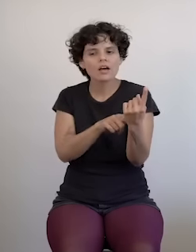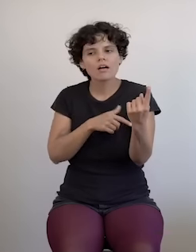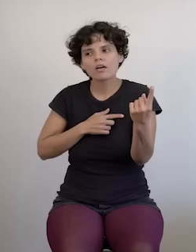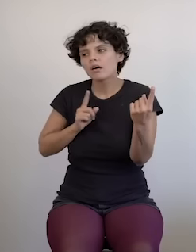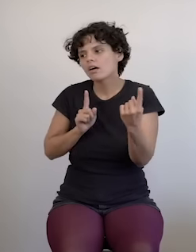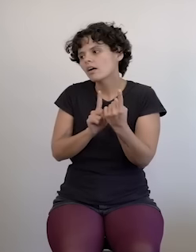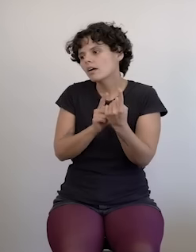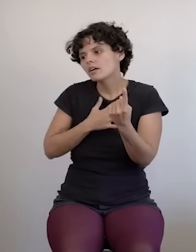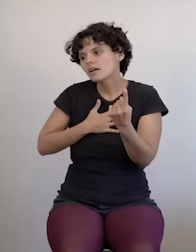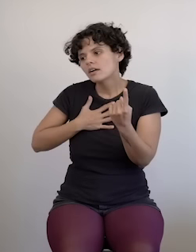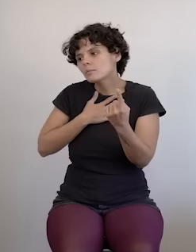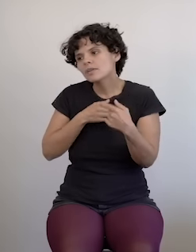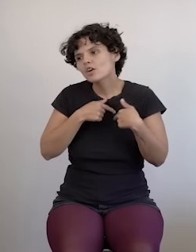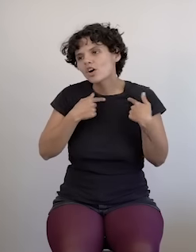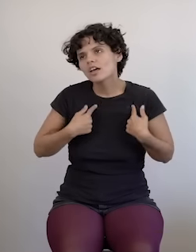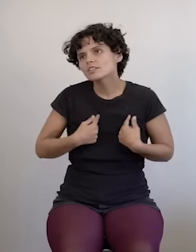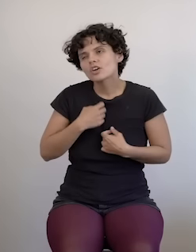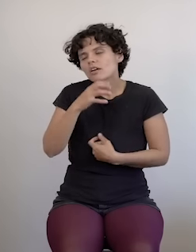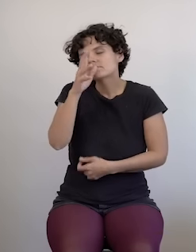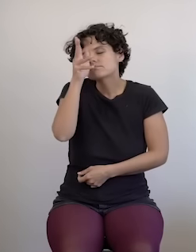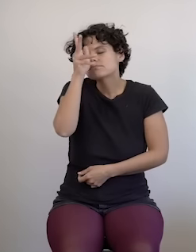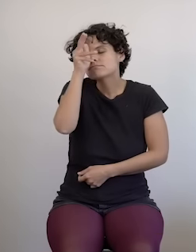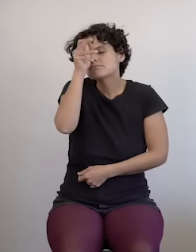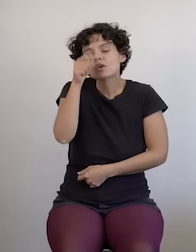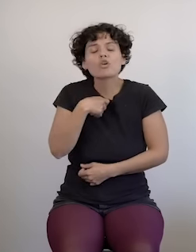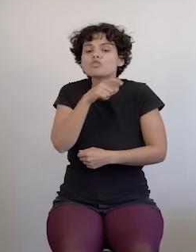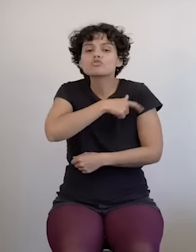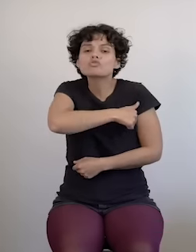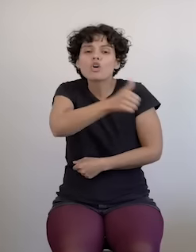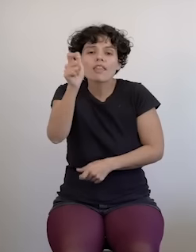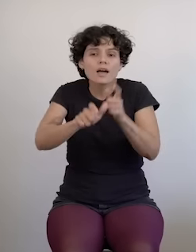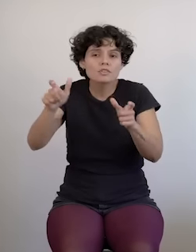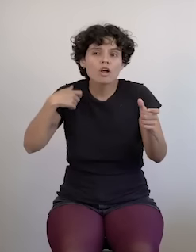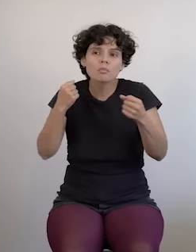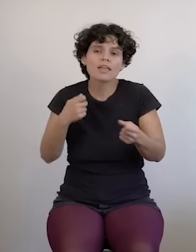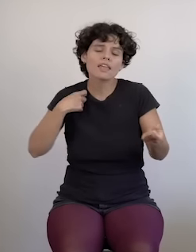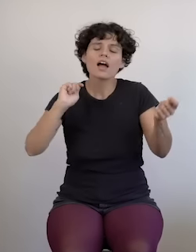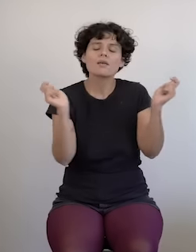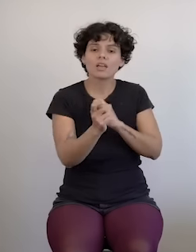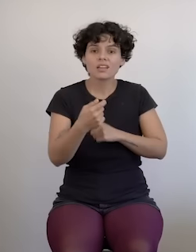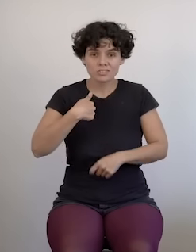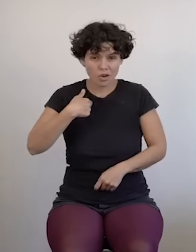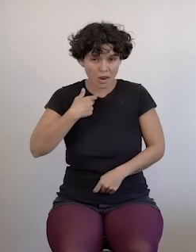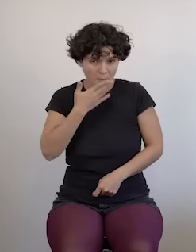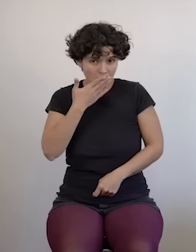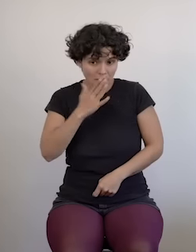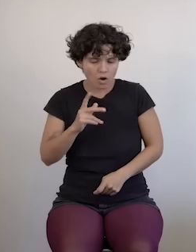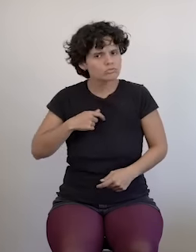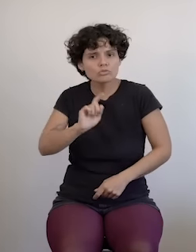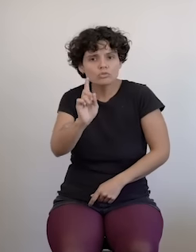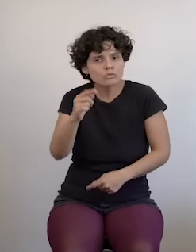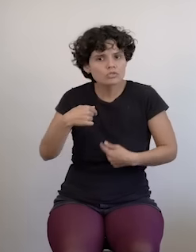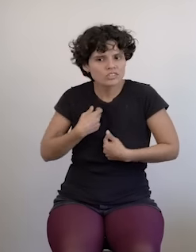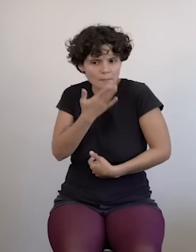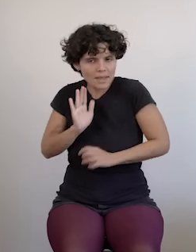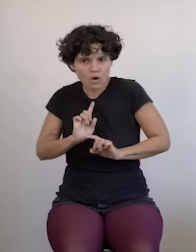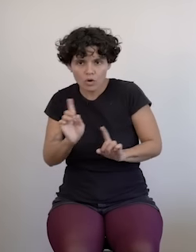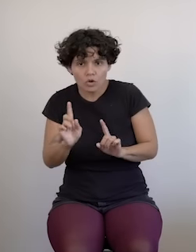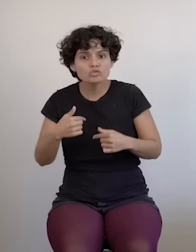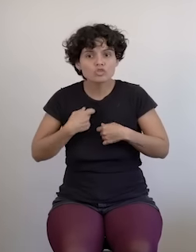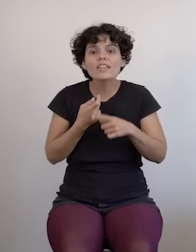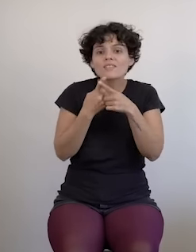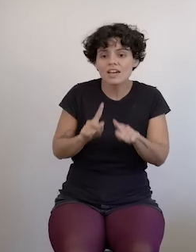y todas las personas pueden ser diferentes. Yo, mis canciones, no soy el mejor, pues. Yo soy el diferente. Yo prefiero hacer una canción a un niño que